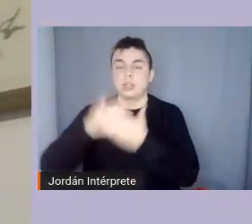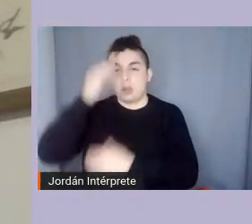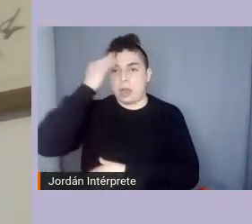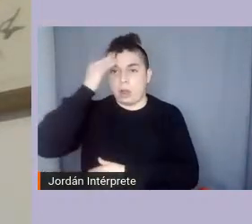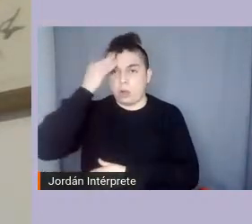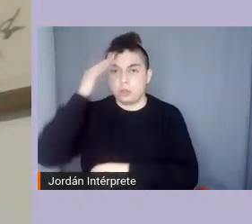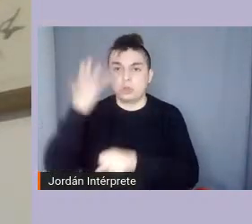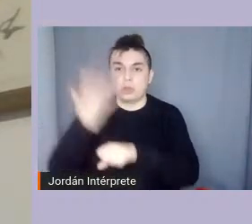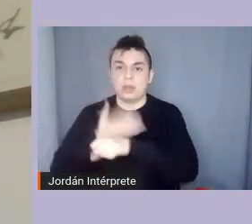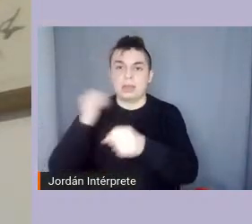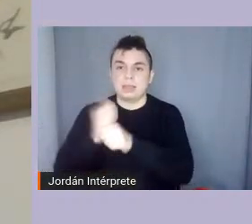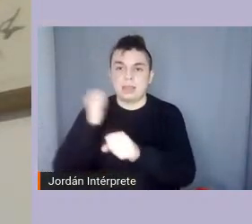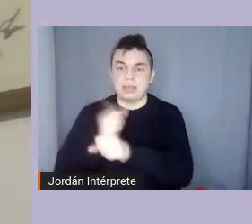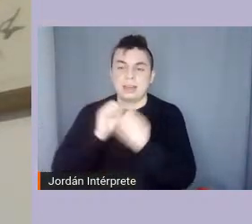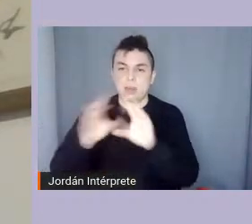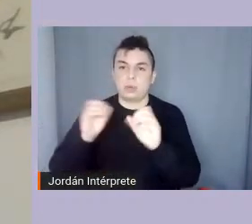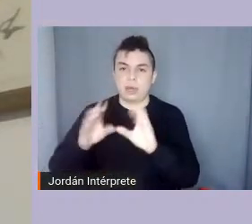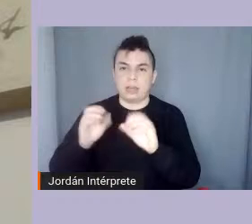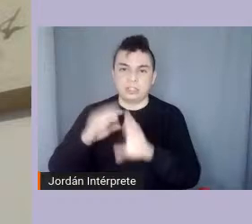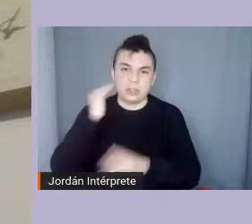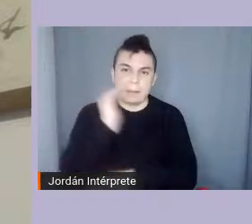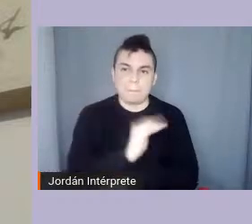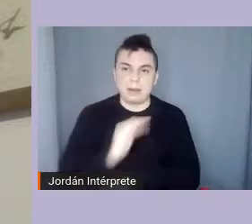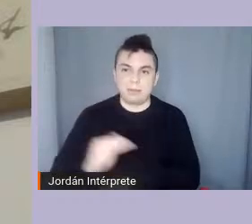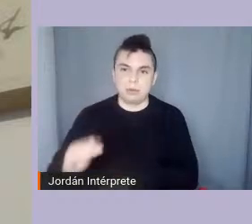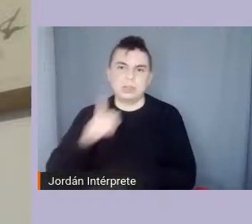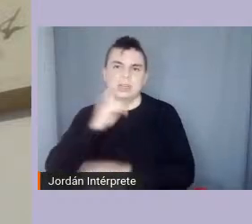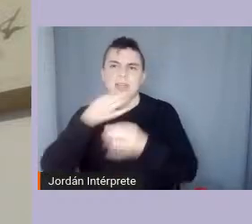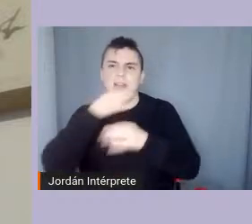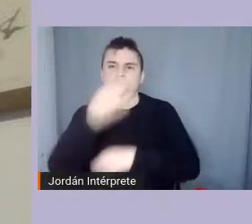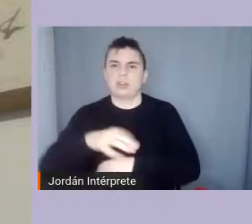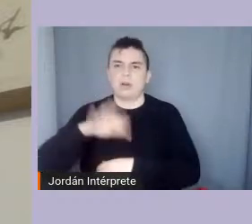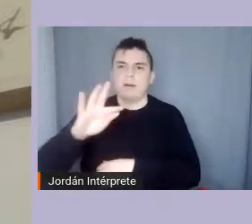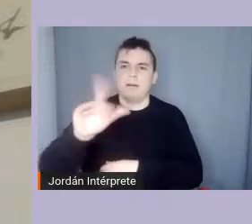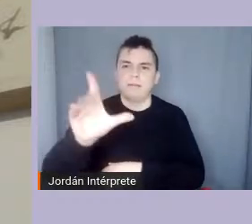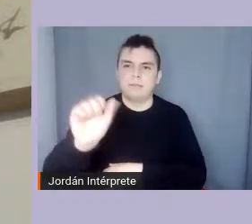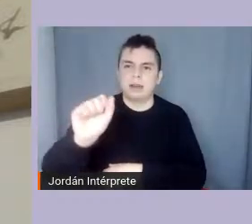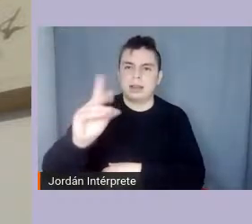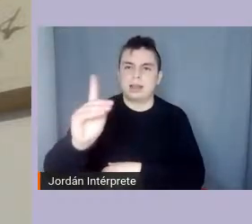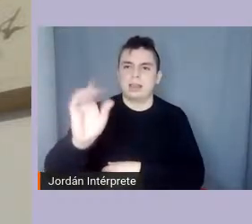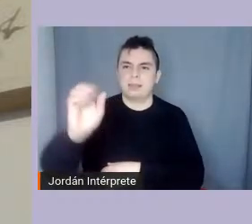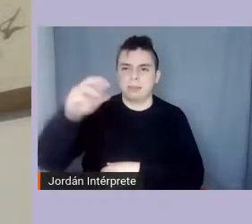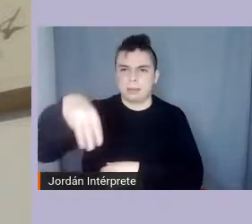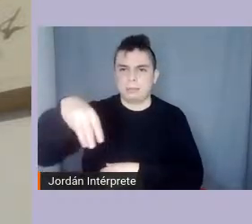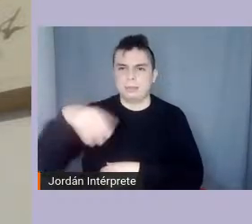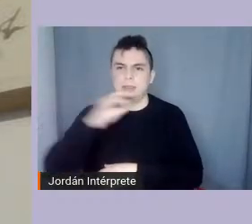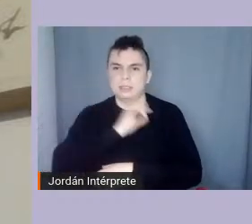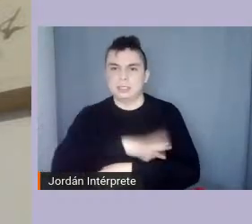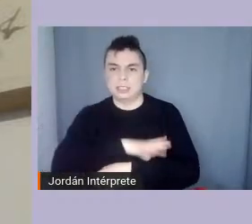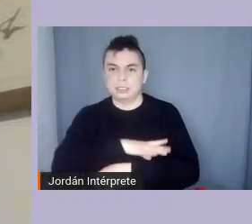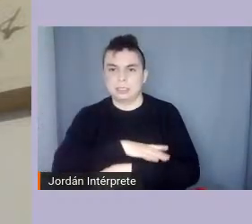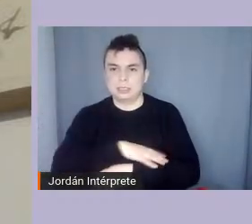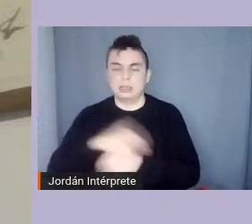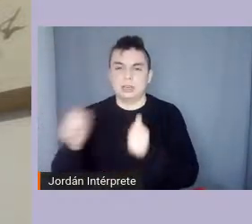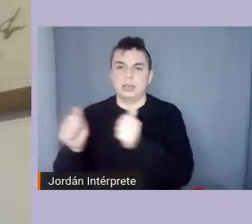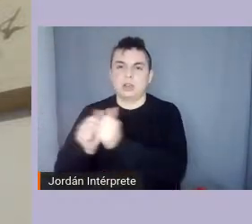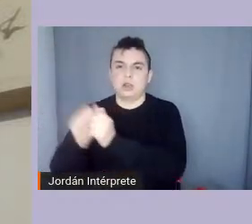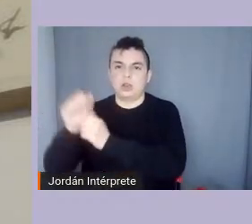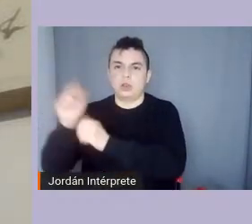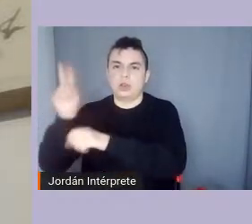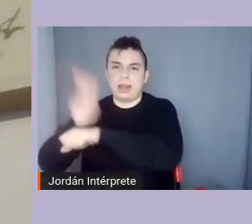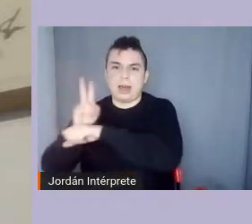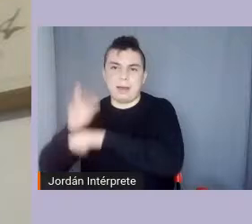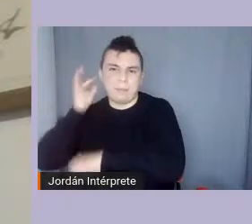la educación parvularia, eso lo dice Fladen Chile, ¿no es verdad? Estaremos con Marion Schmidt-Hebel, con la profesora que